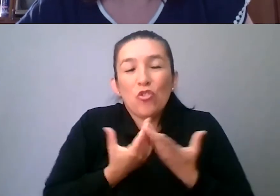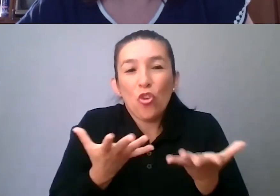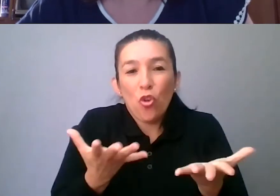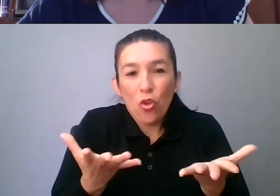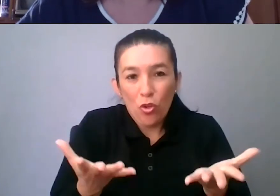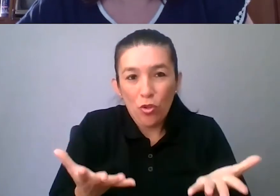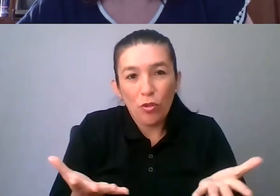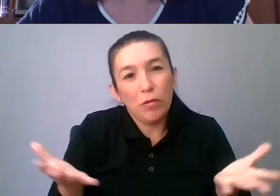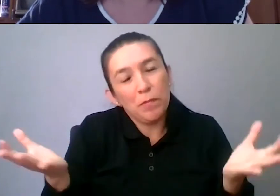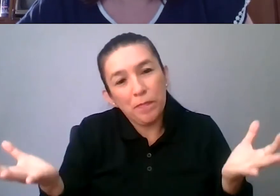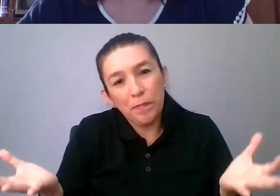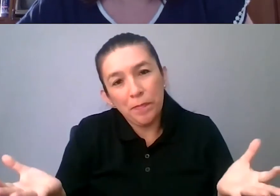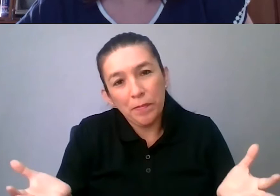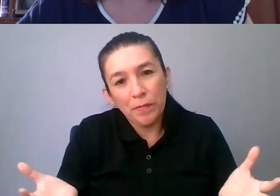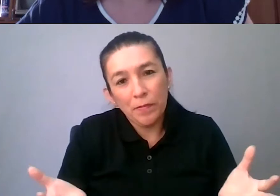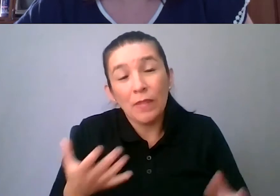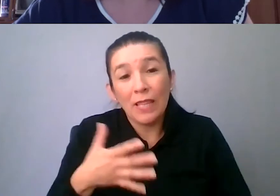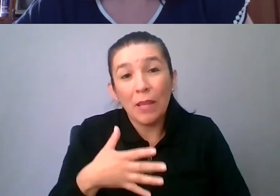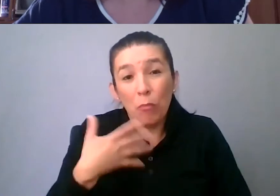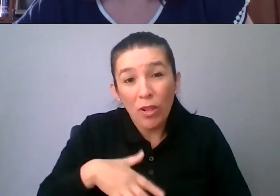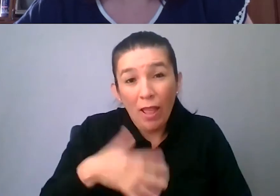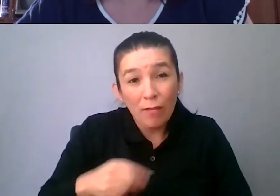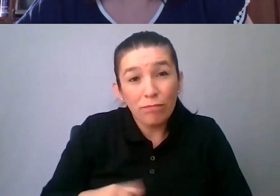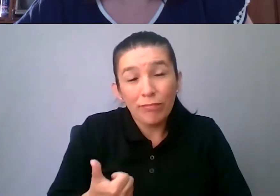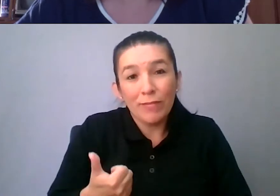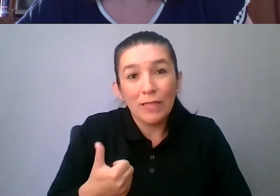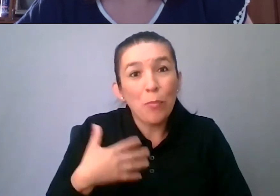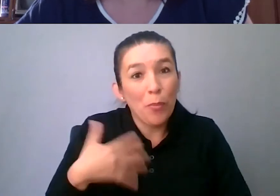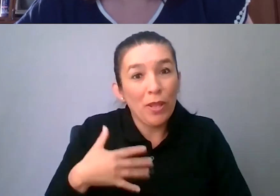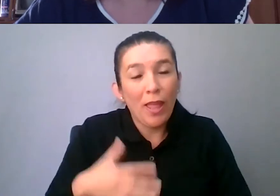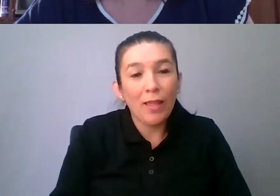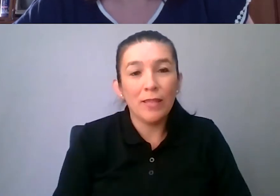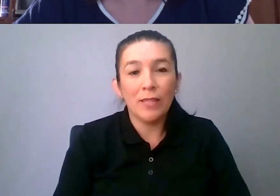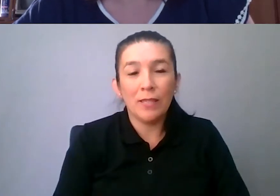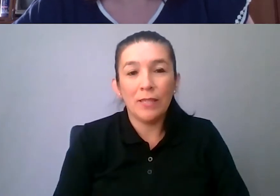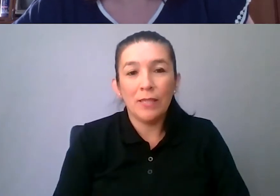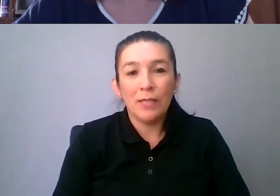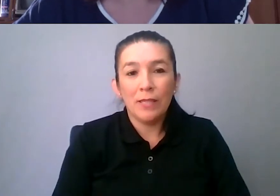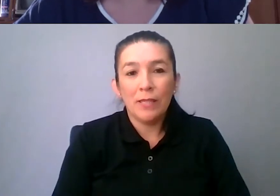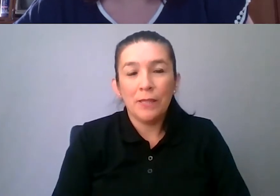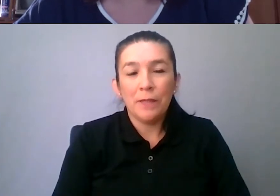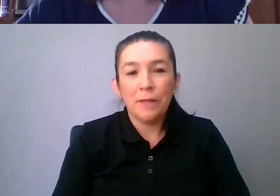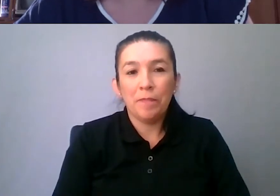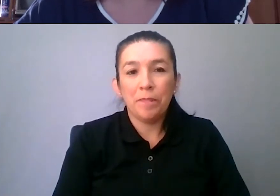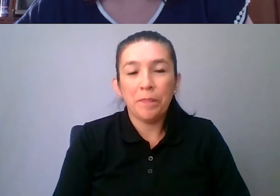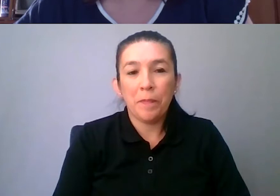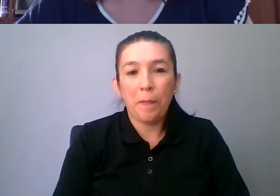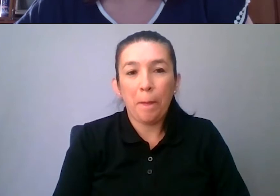que por supuesto tiene un valor intrínseco. En, digamos, en sí